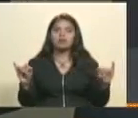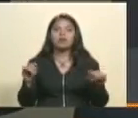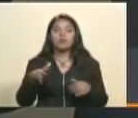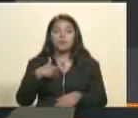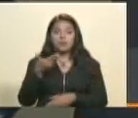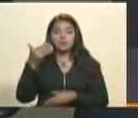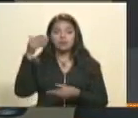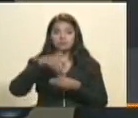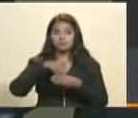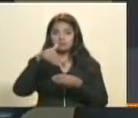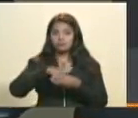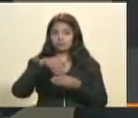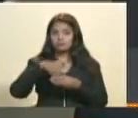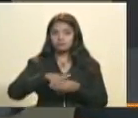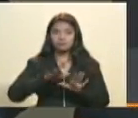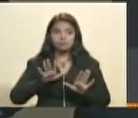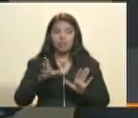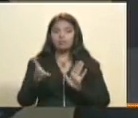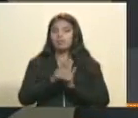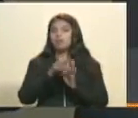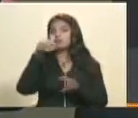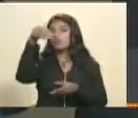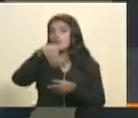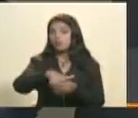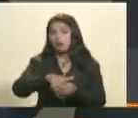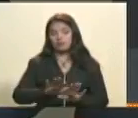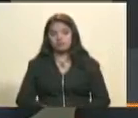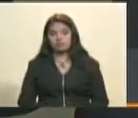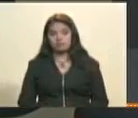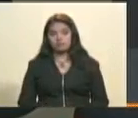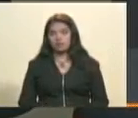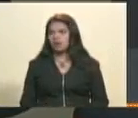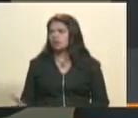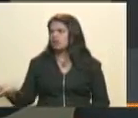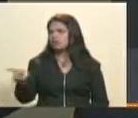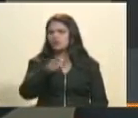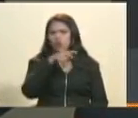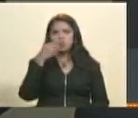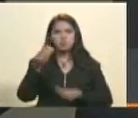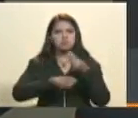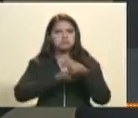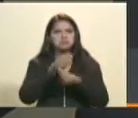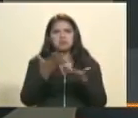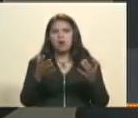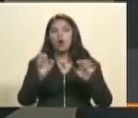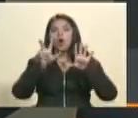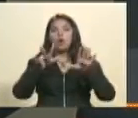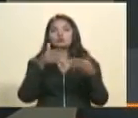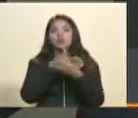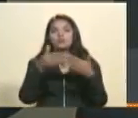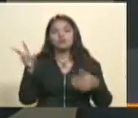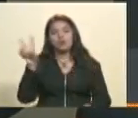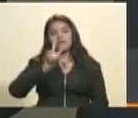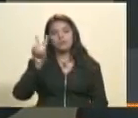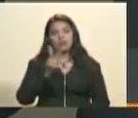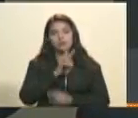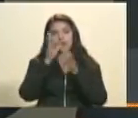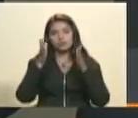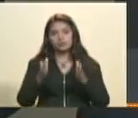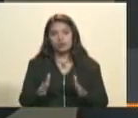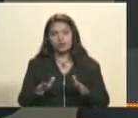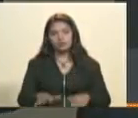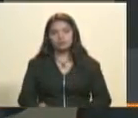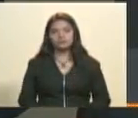ejercer nada más y nada menos que el derecho a votar. Y lo hicieron, repito, más de 8 millones de venezolanas y